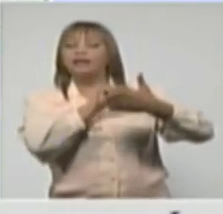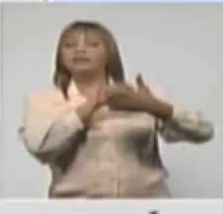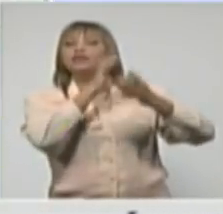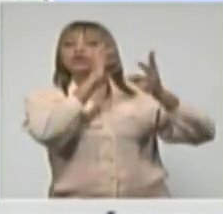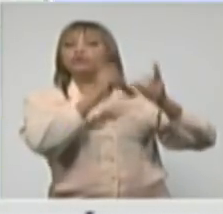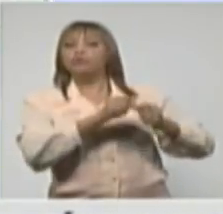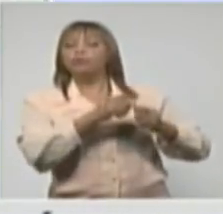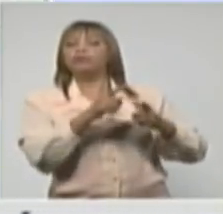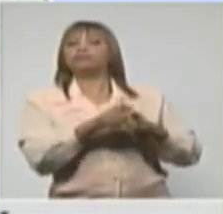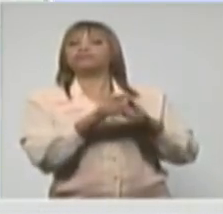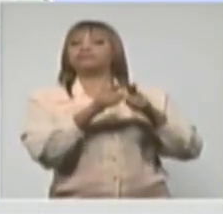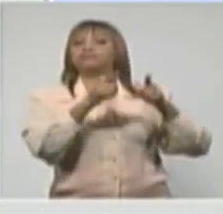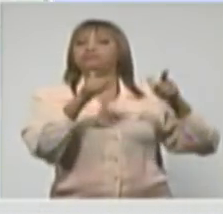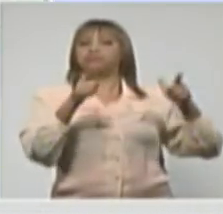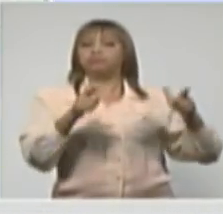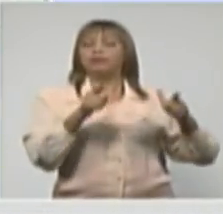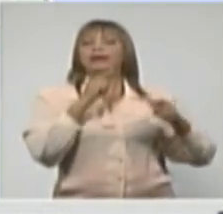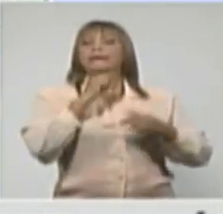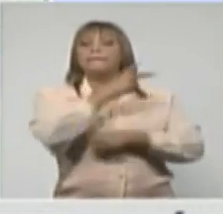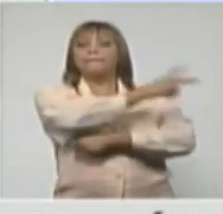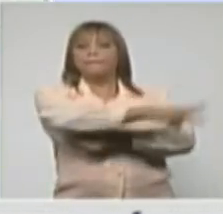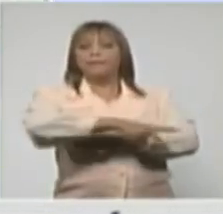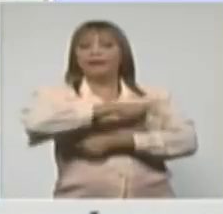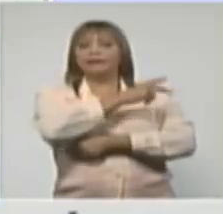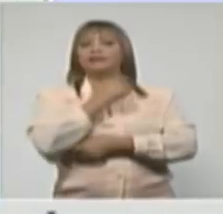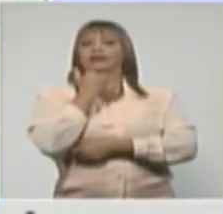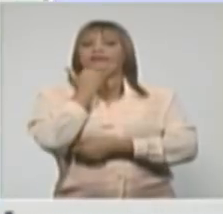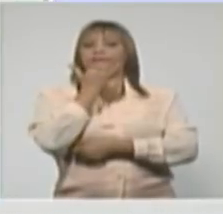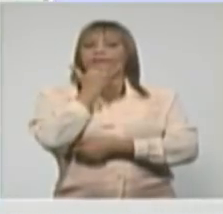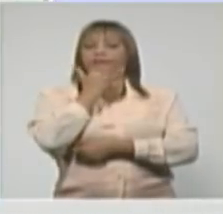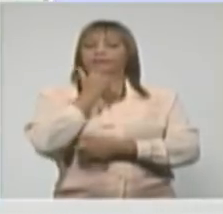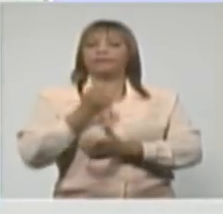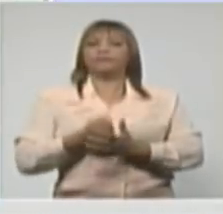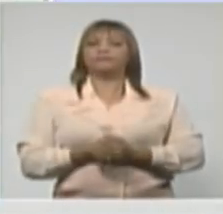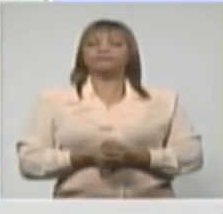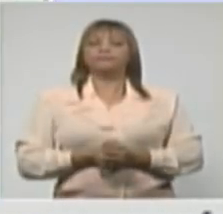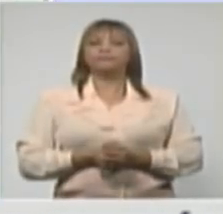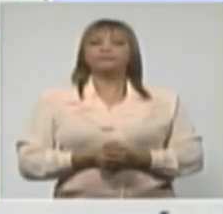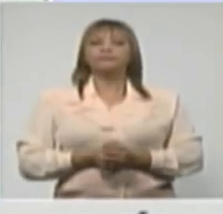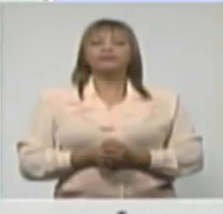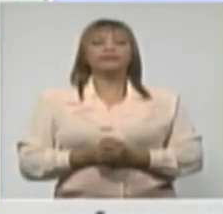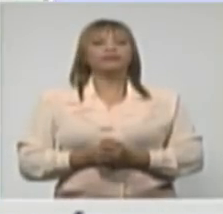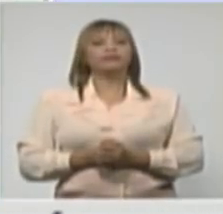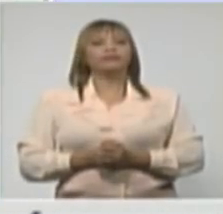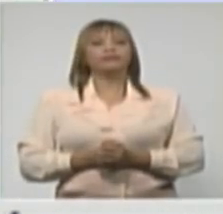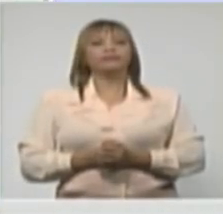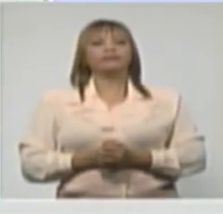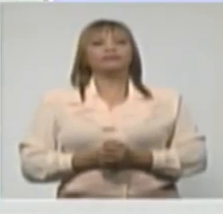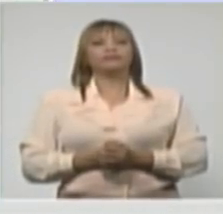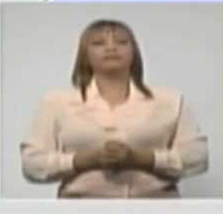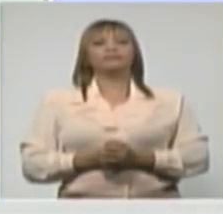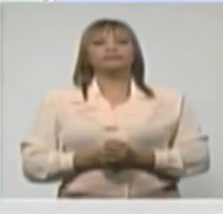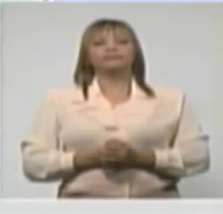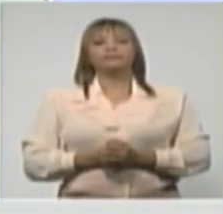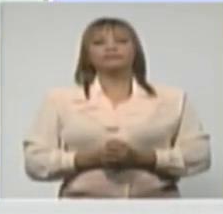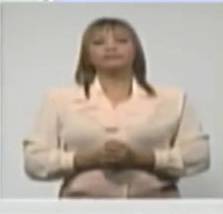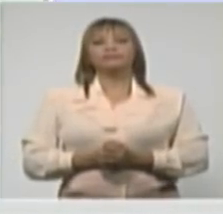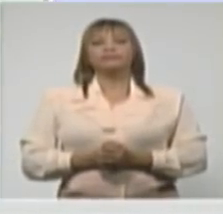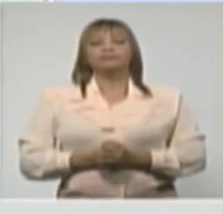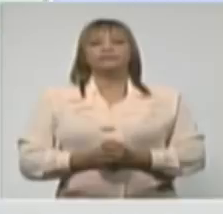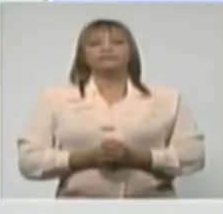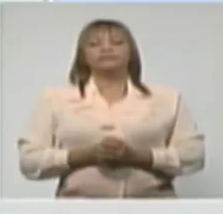importante de países afectados. Y por último, también nos apoyaron